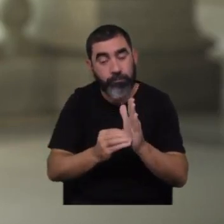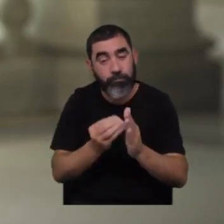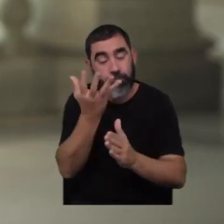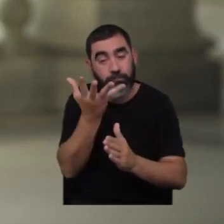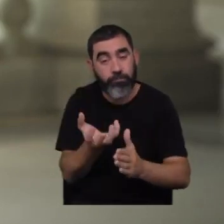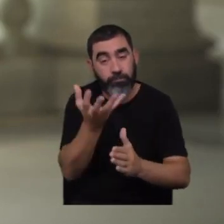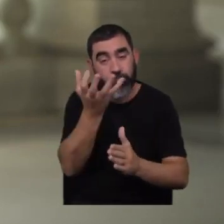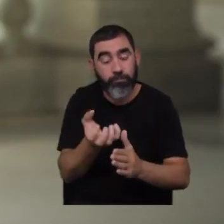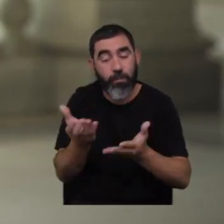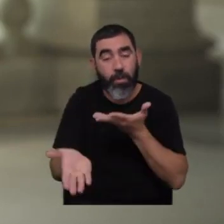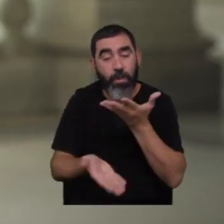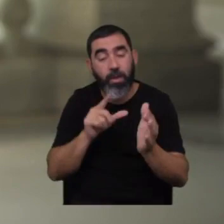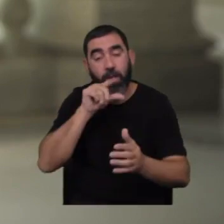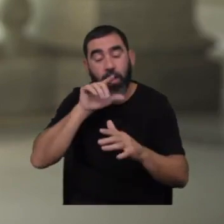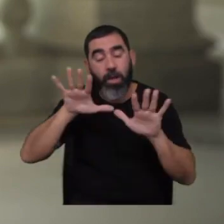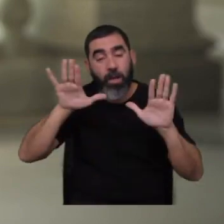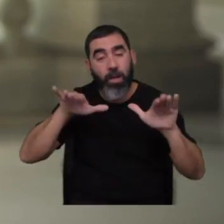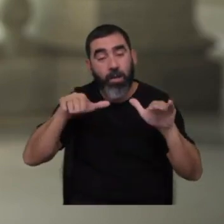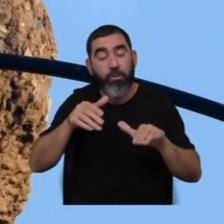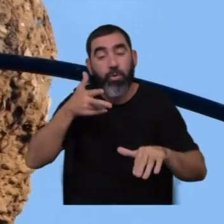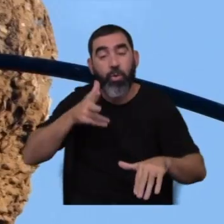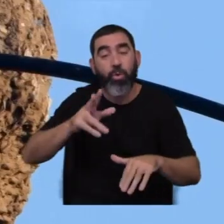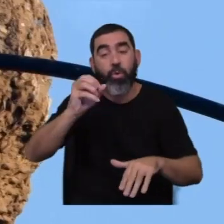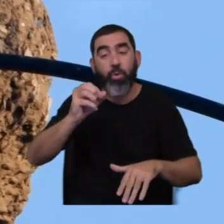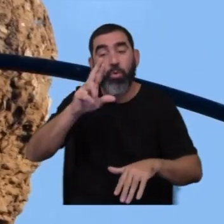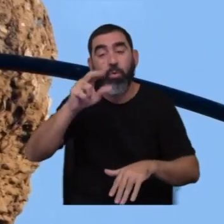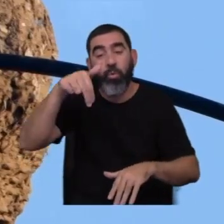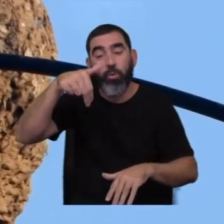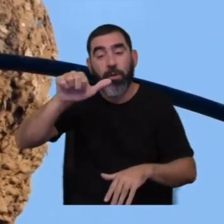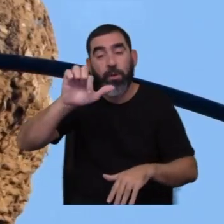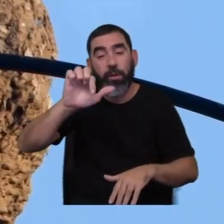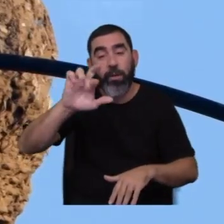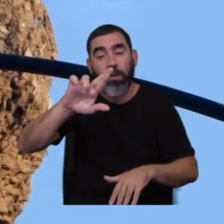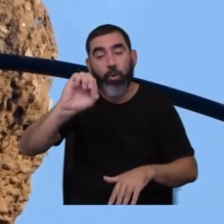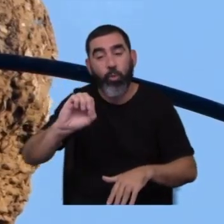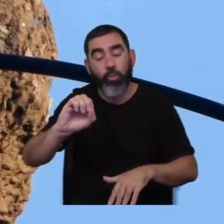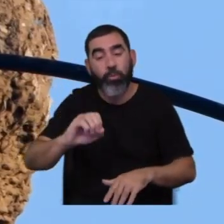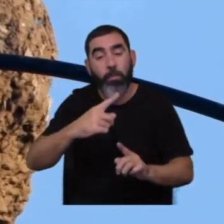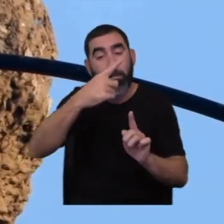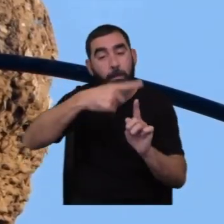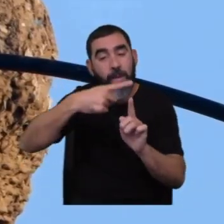de cantos de hornero durante varios meses.